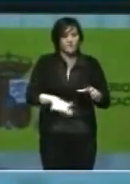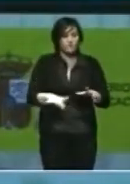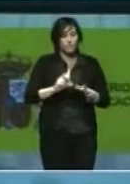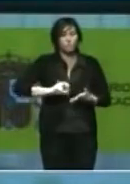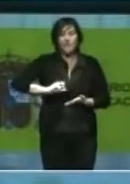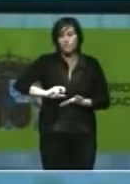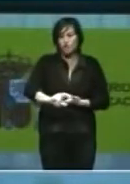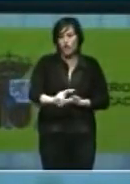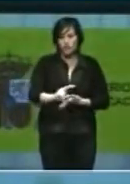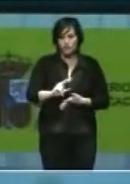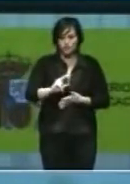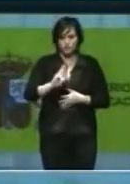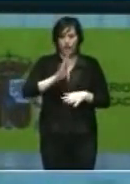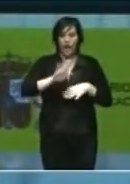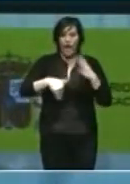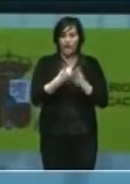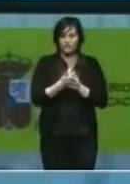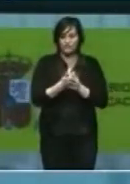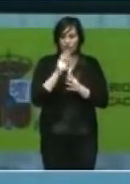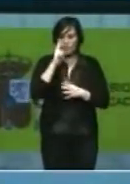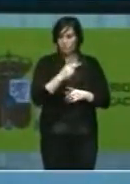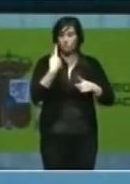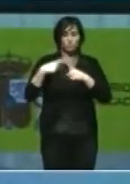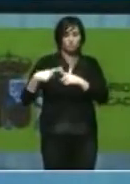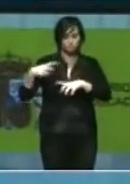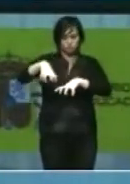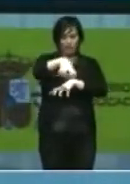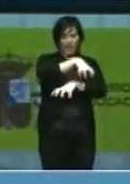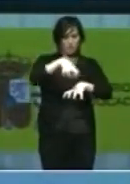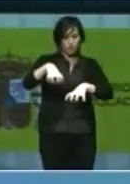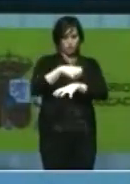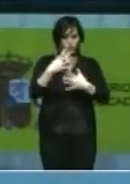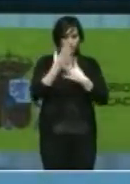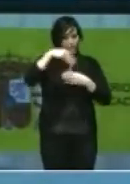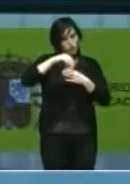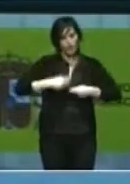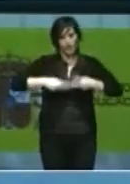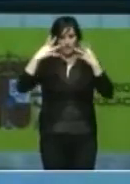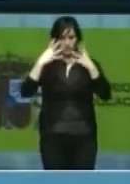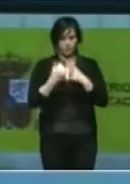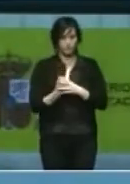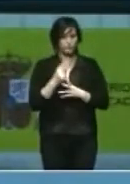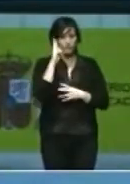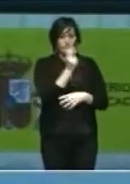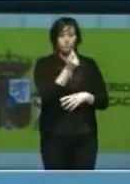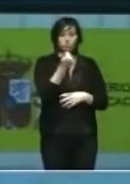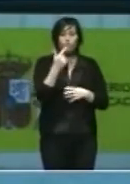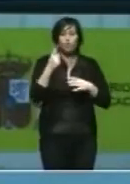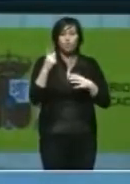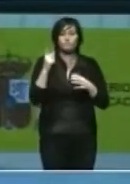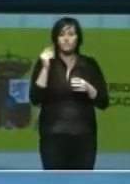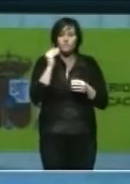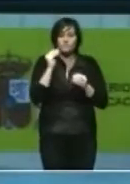hasta constituir la superposición de todos estos elementos el propio edificio. Aquí vemos un poco la maqueta de